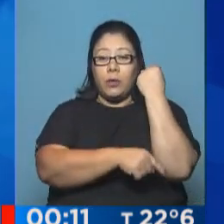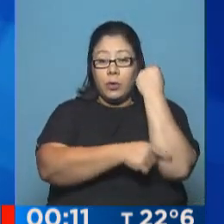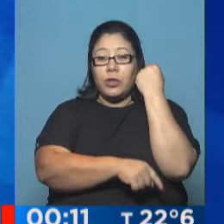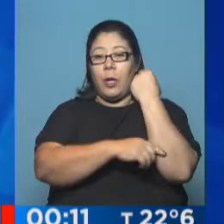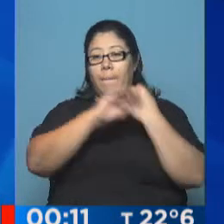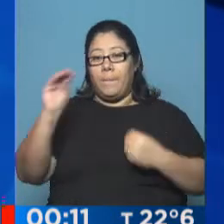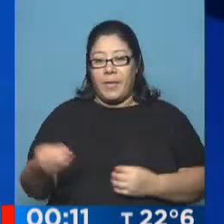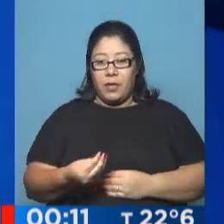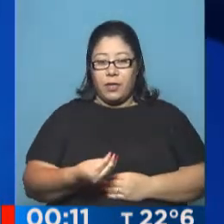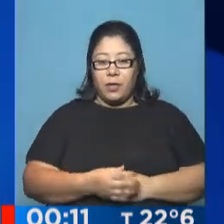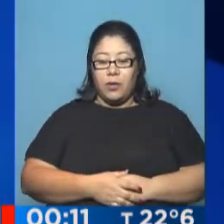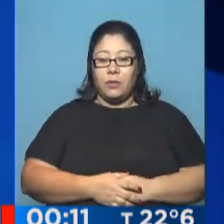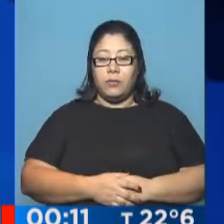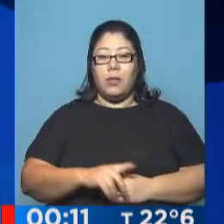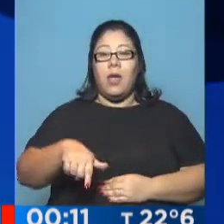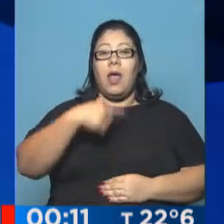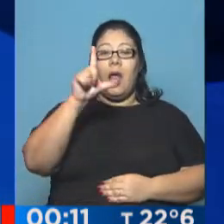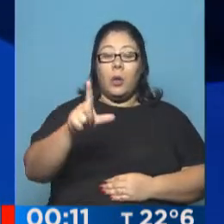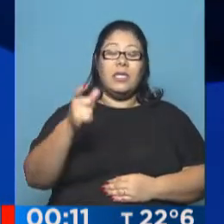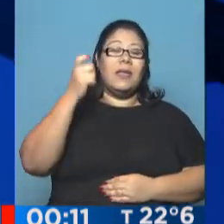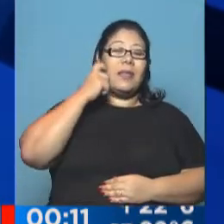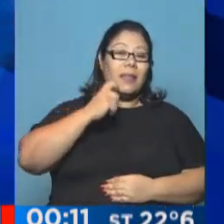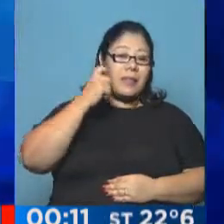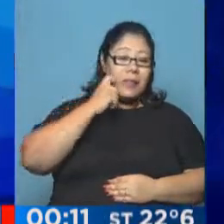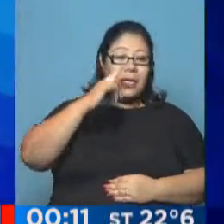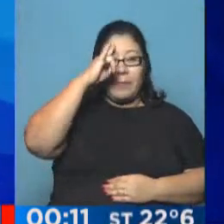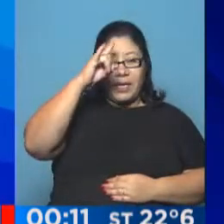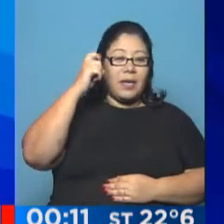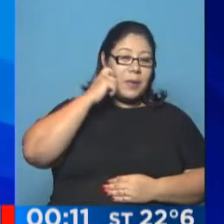Ferro, Independiente de Rivadavia e Instituto.